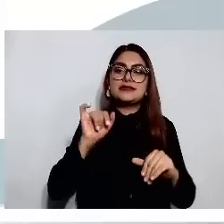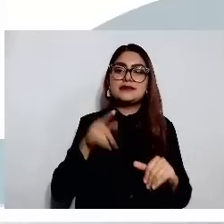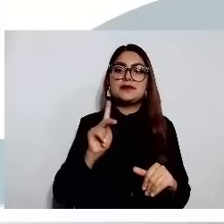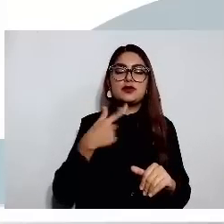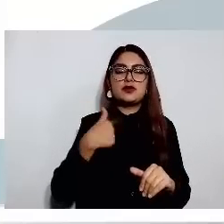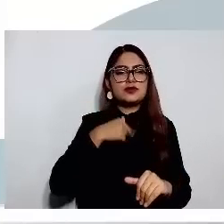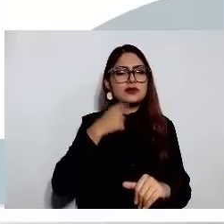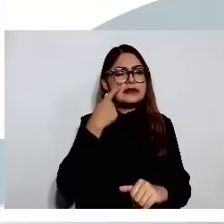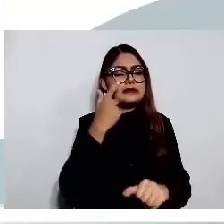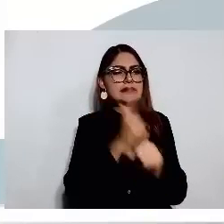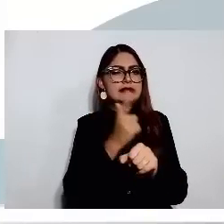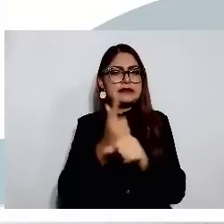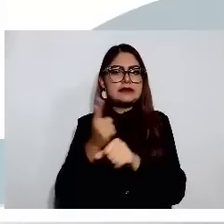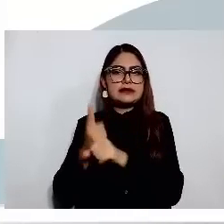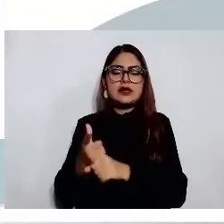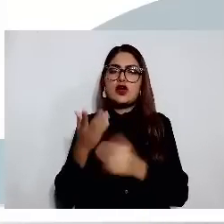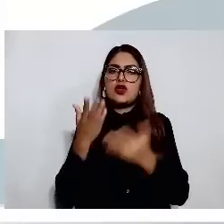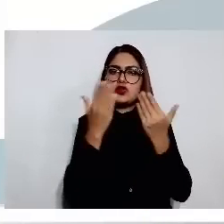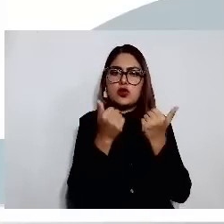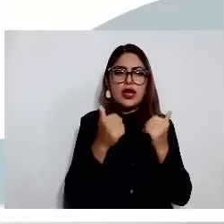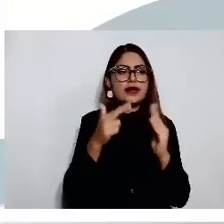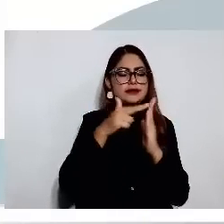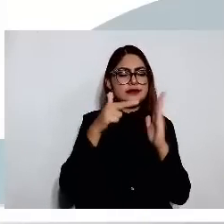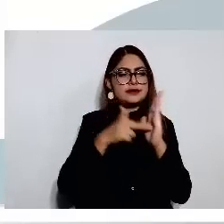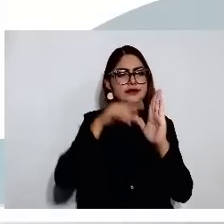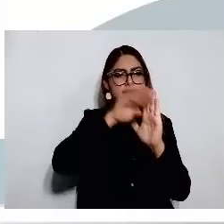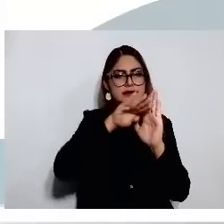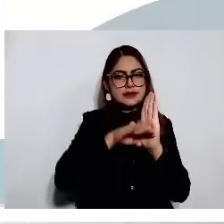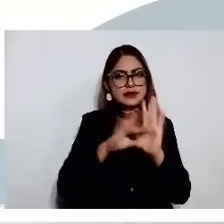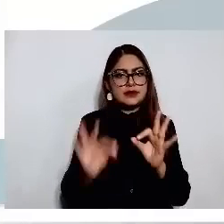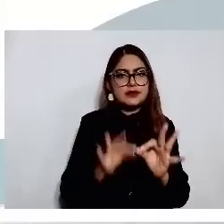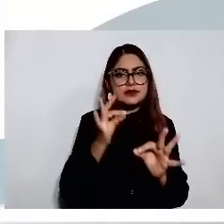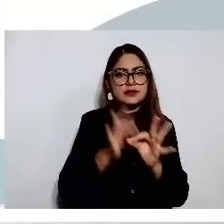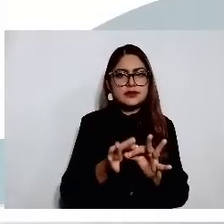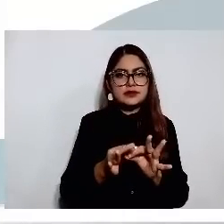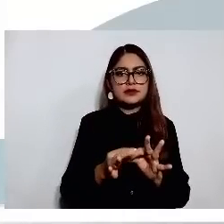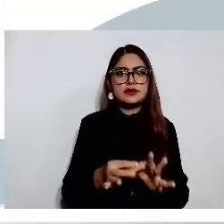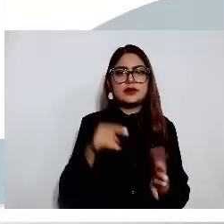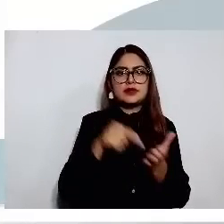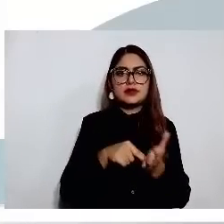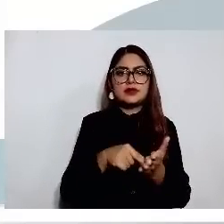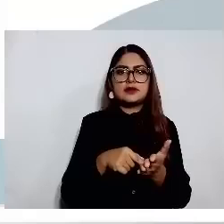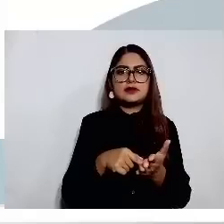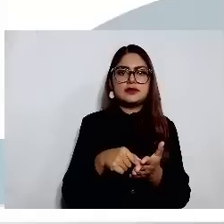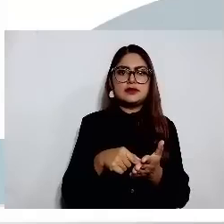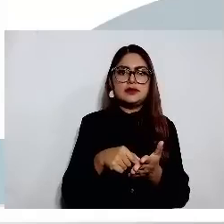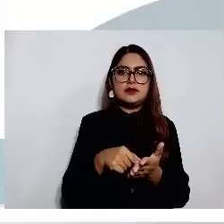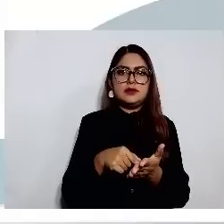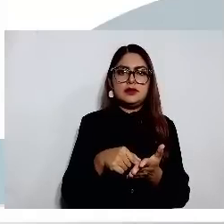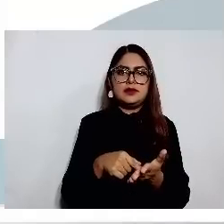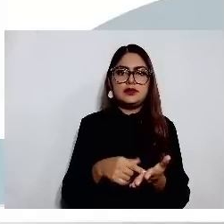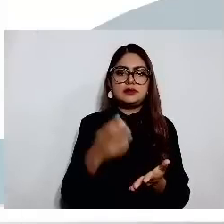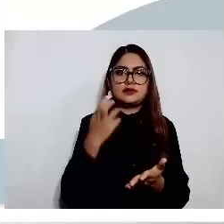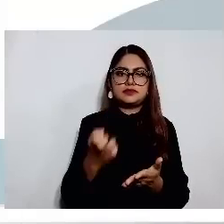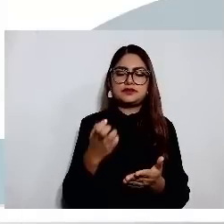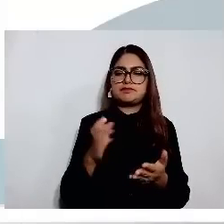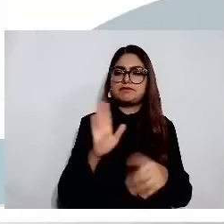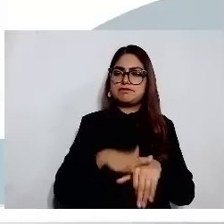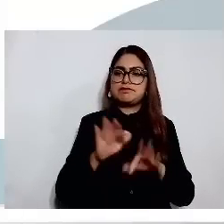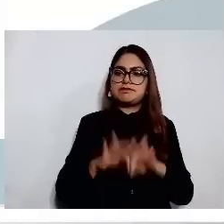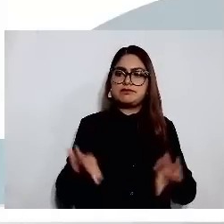ciertos estándares bajo los cuales se tiene que dar la capacitación. Uno de ellos, los más importantes, es que no se está